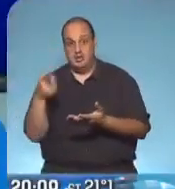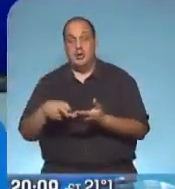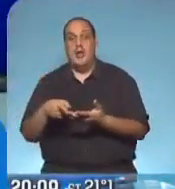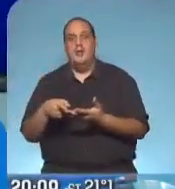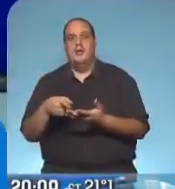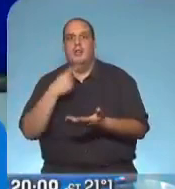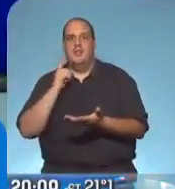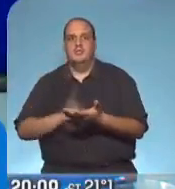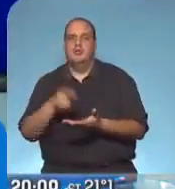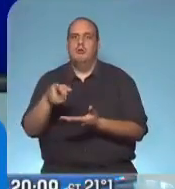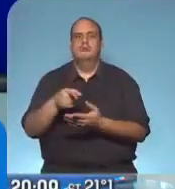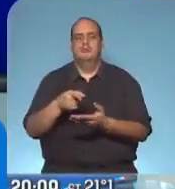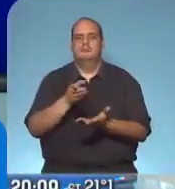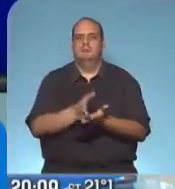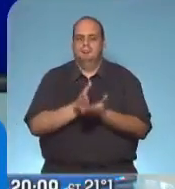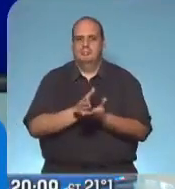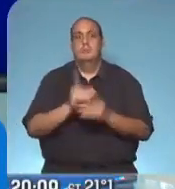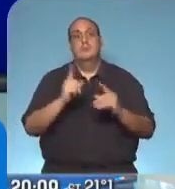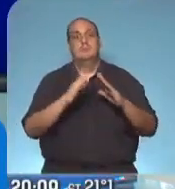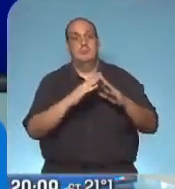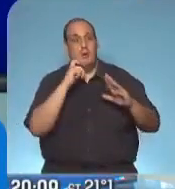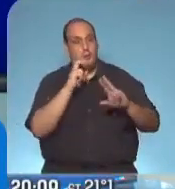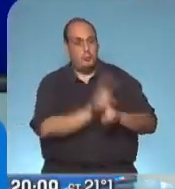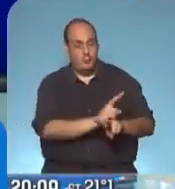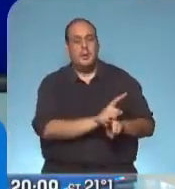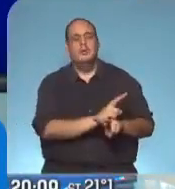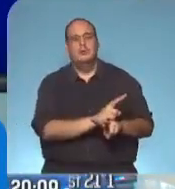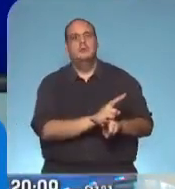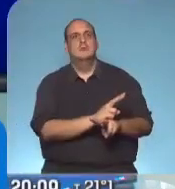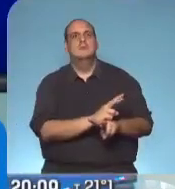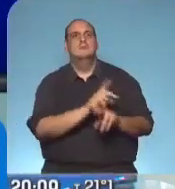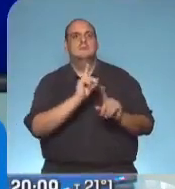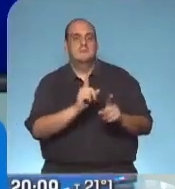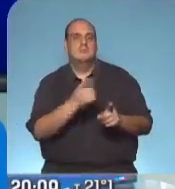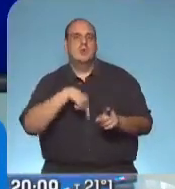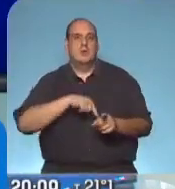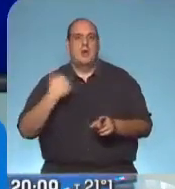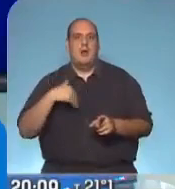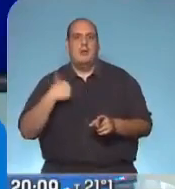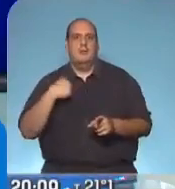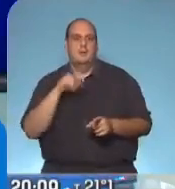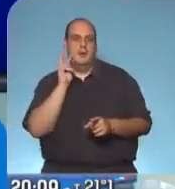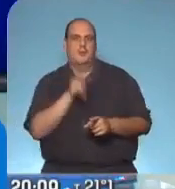no llegaron a establecer. Y esto que marcás de los geriátricos es otro diario del lunes que tiene la República